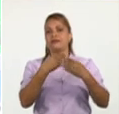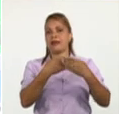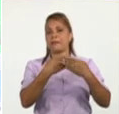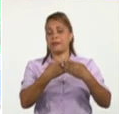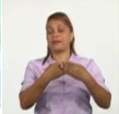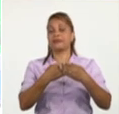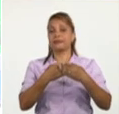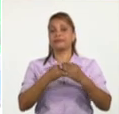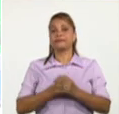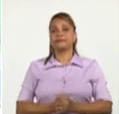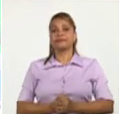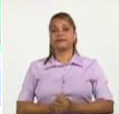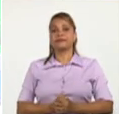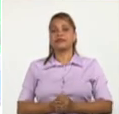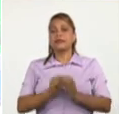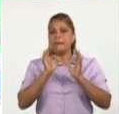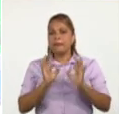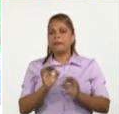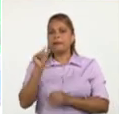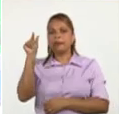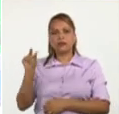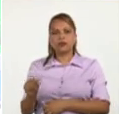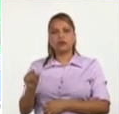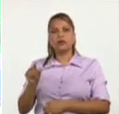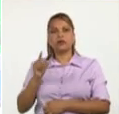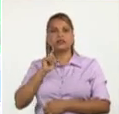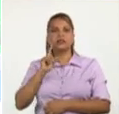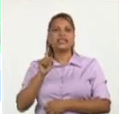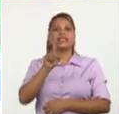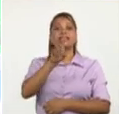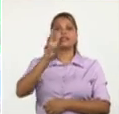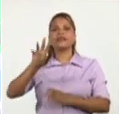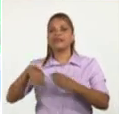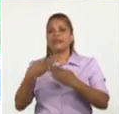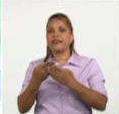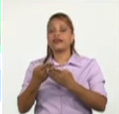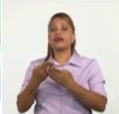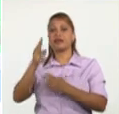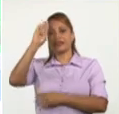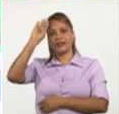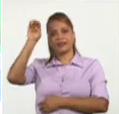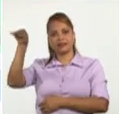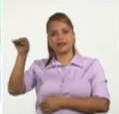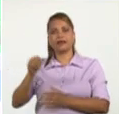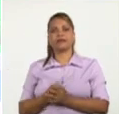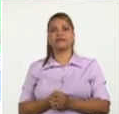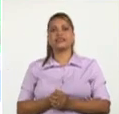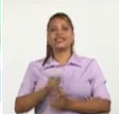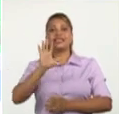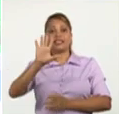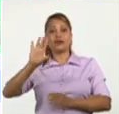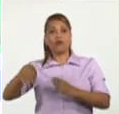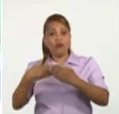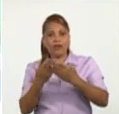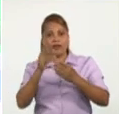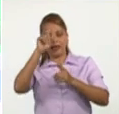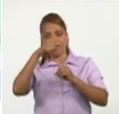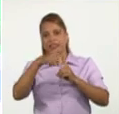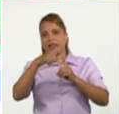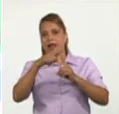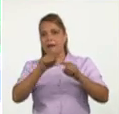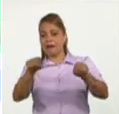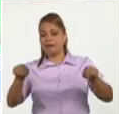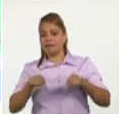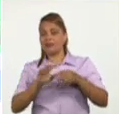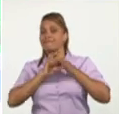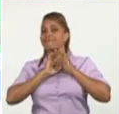también tuvo una estadía prolongada, 13 días, 5 de ellos en terapia intensiva por las